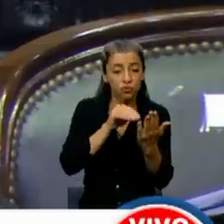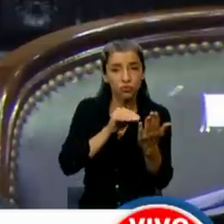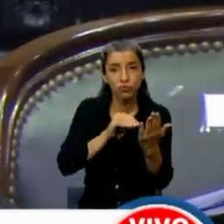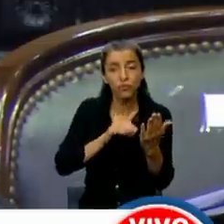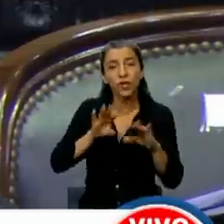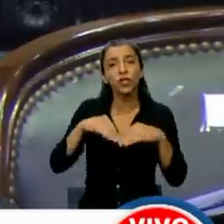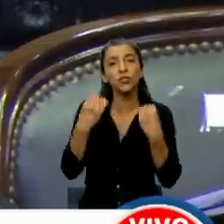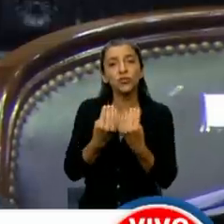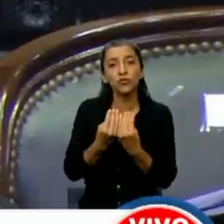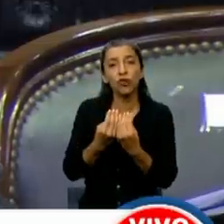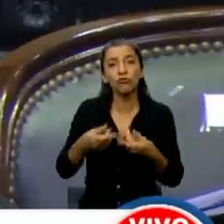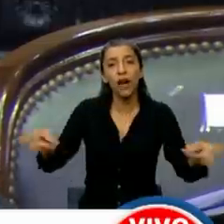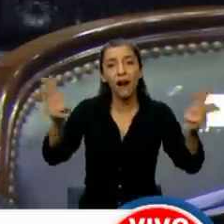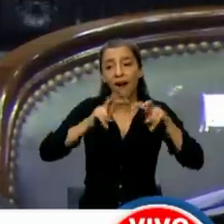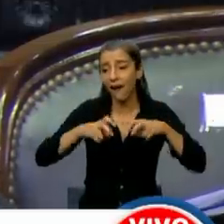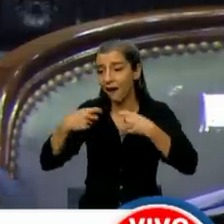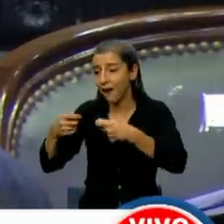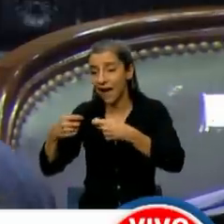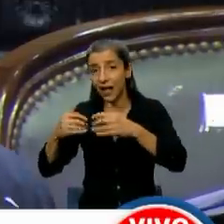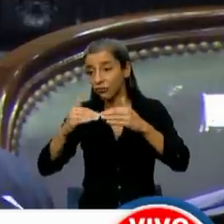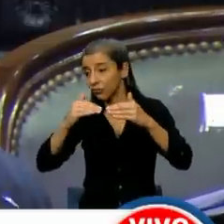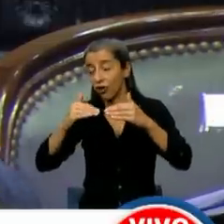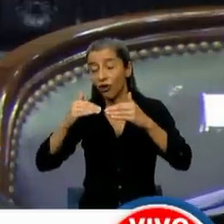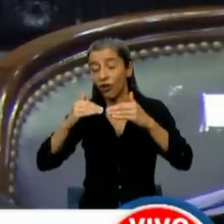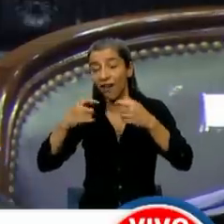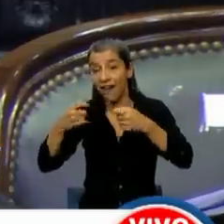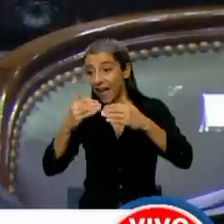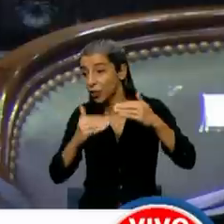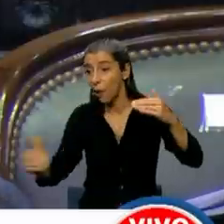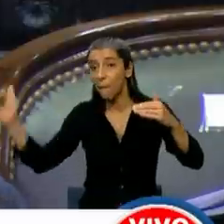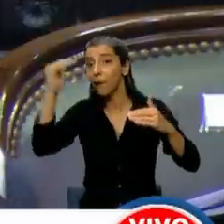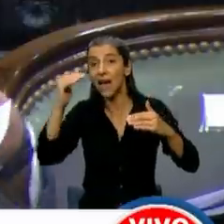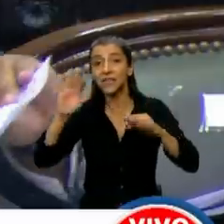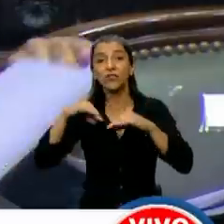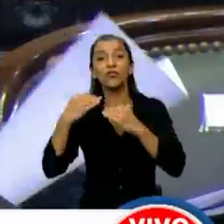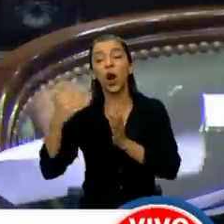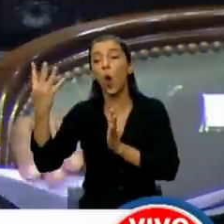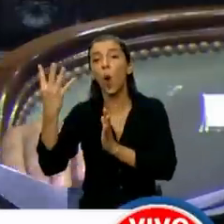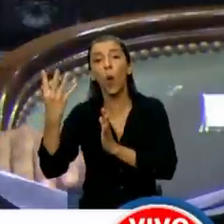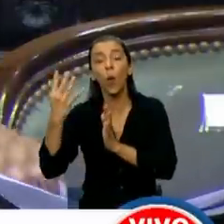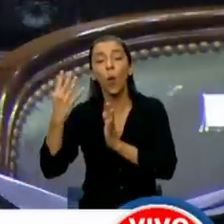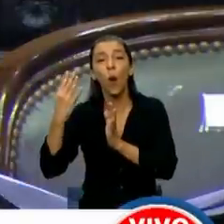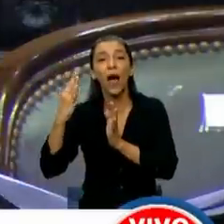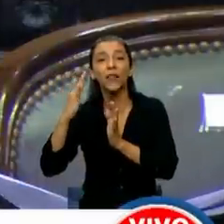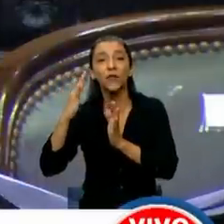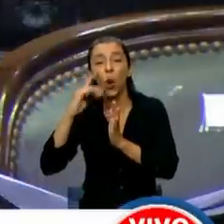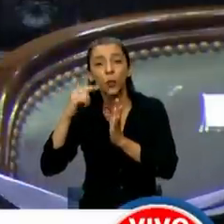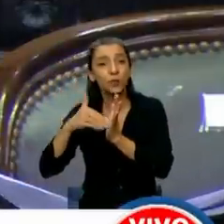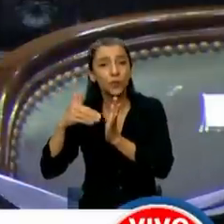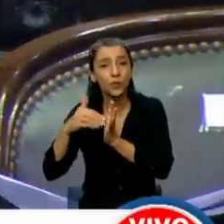de cuatro mil y de 4 billones 4 billones de pesos para financiar este gasto